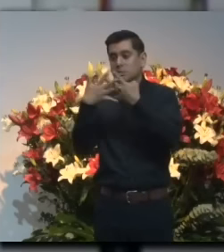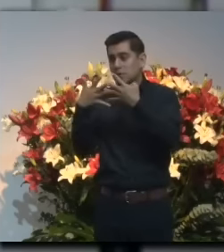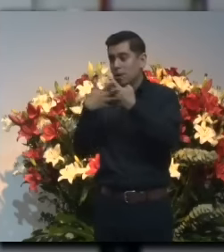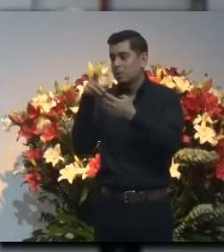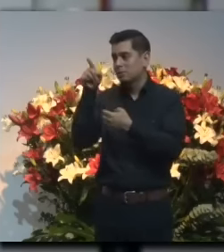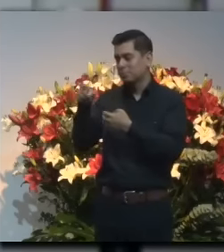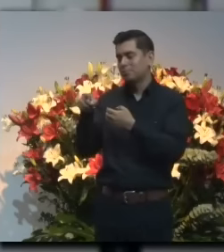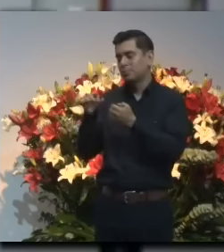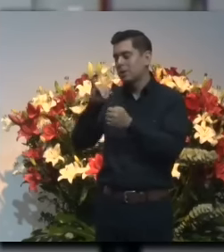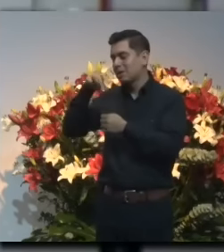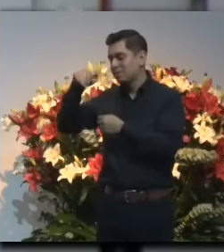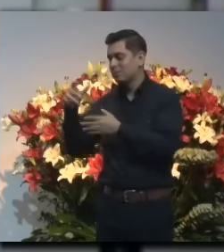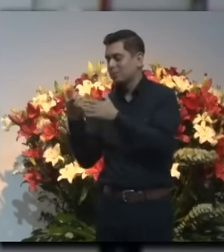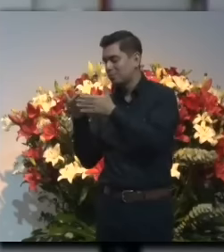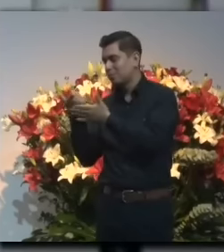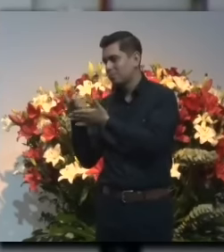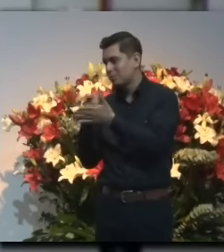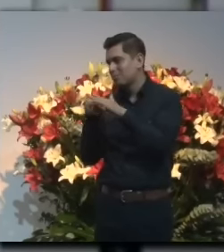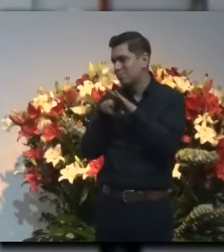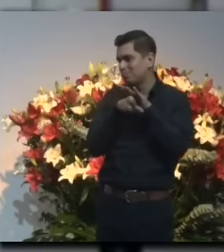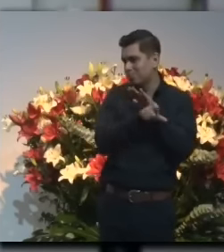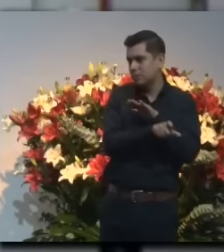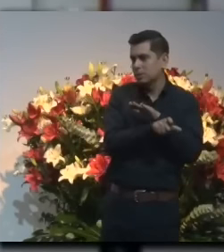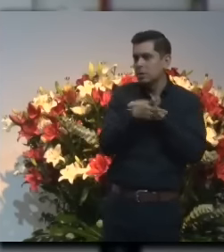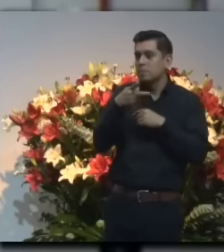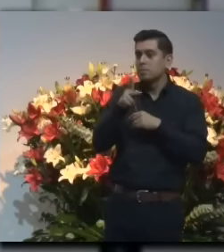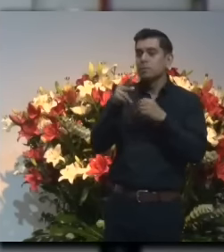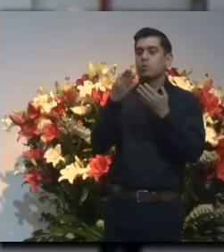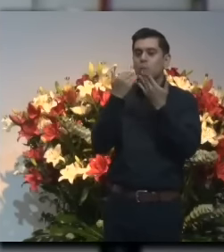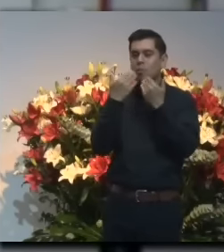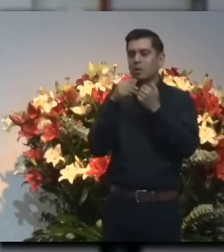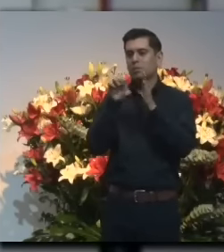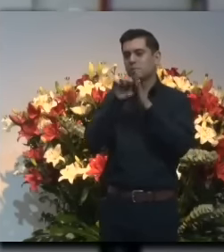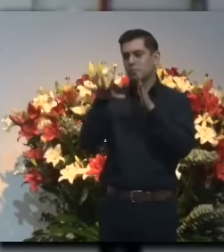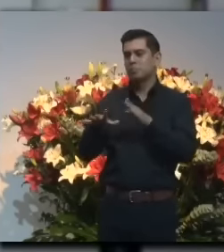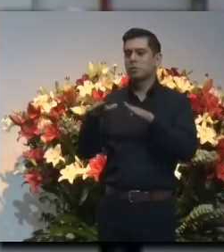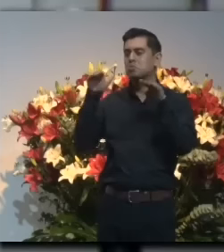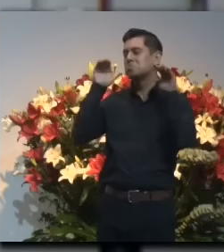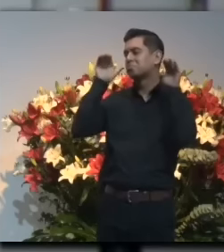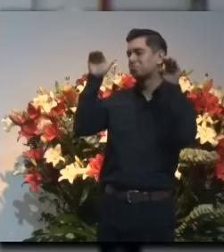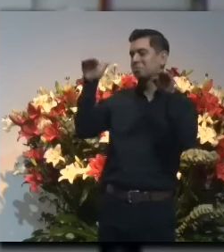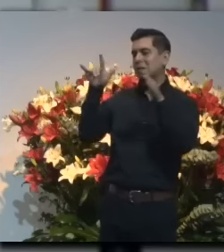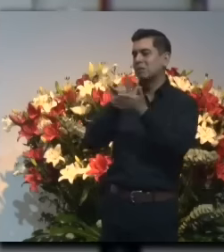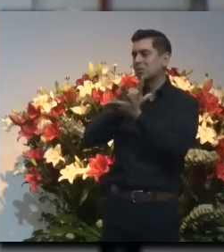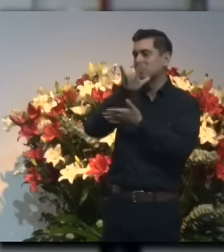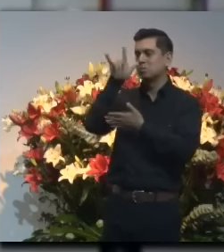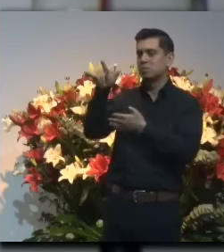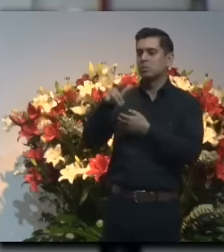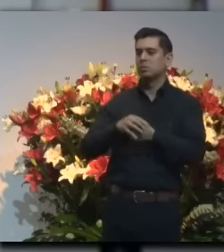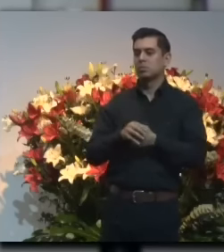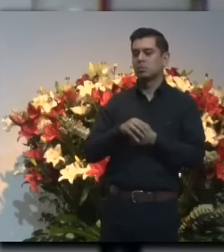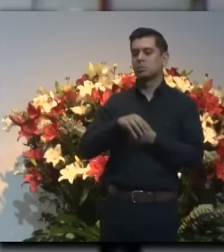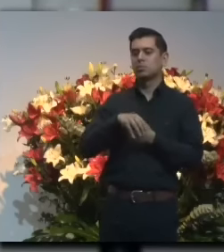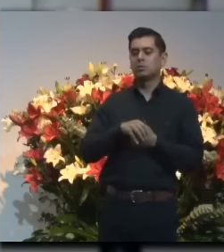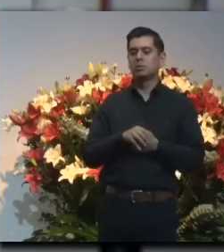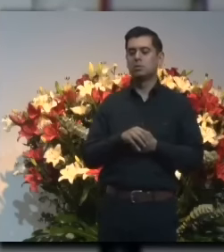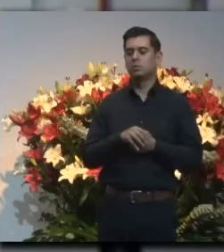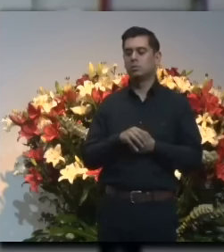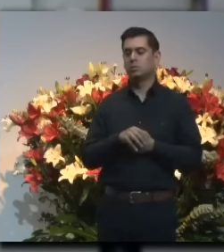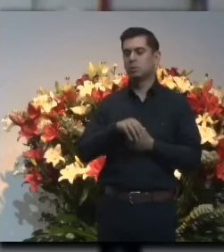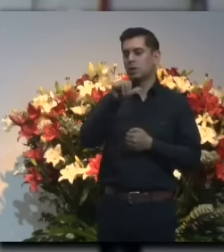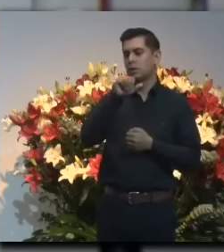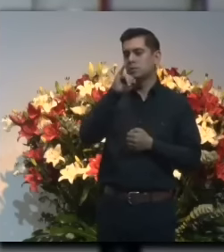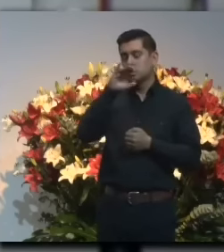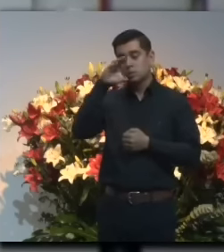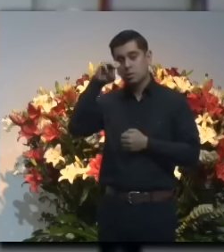del Seguro Popular? ¿Por qué no tiene a nadie del aeropuerto de la ICM que supuestamente hizo actos